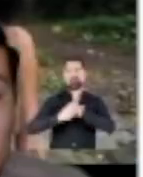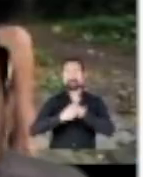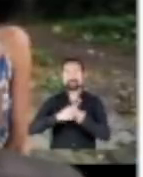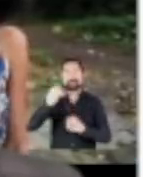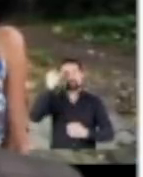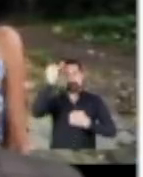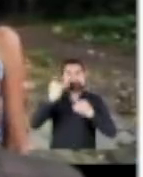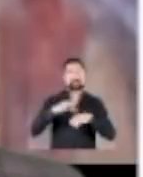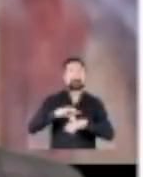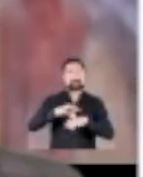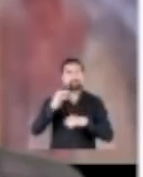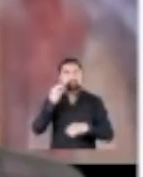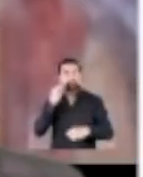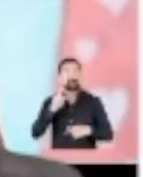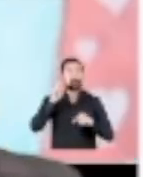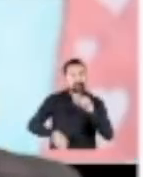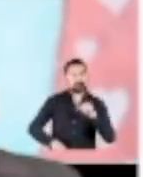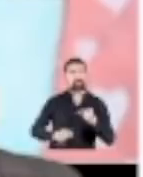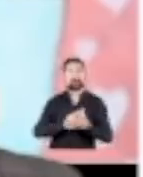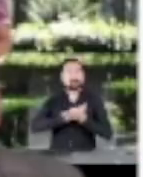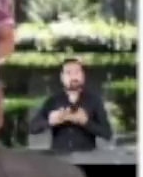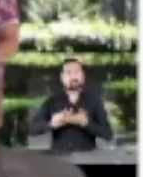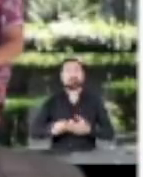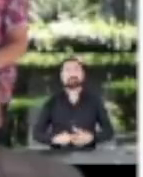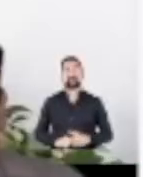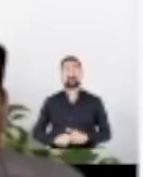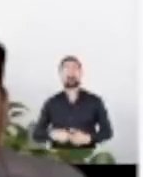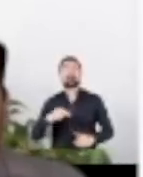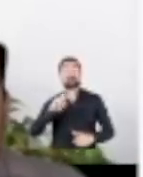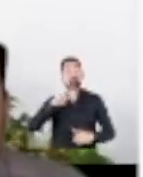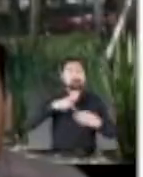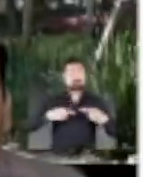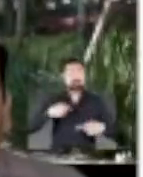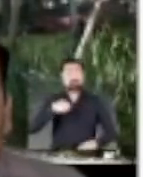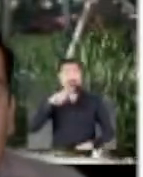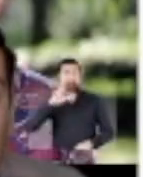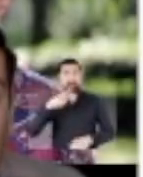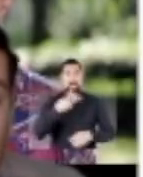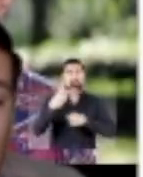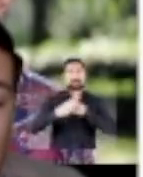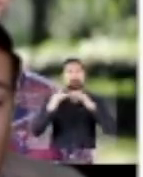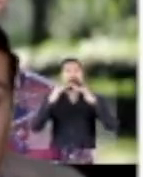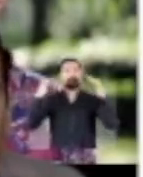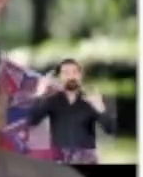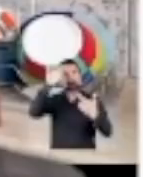hombre detenido el sábado tras haberse filtrado en una ballesta en el recinto del castillo Windsor